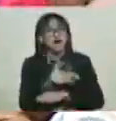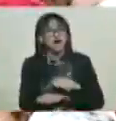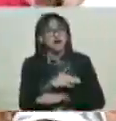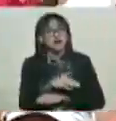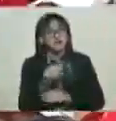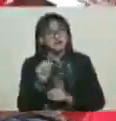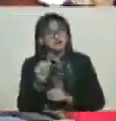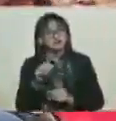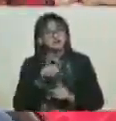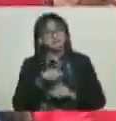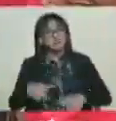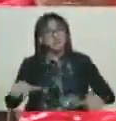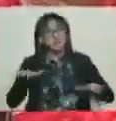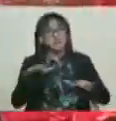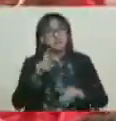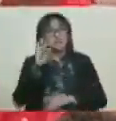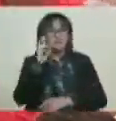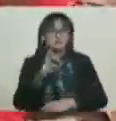respetar